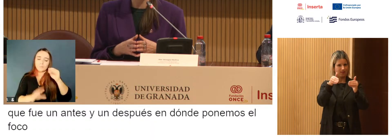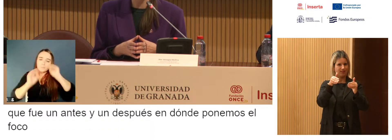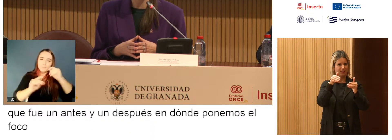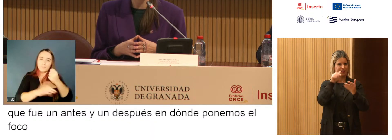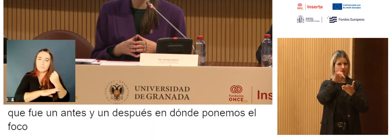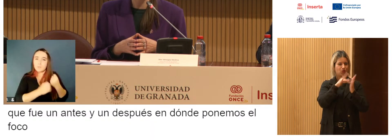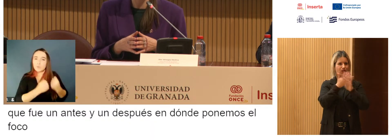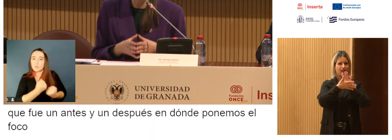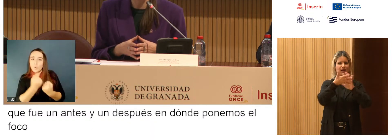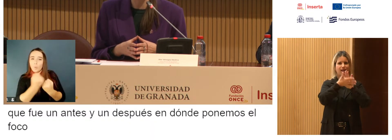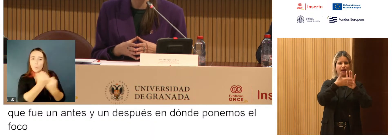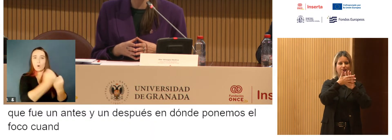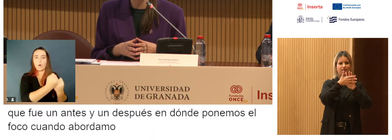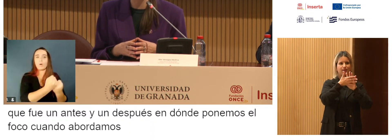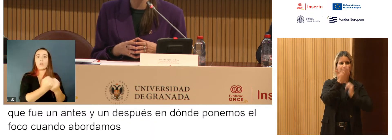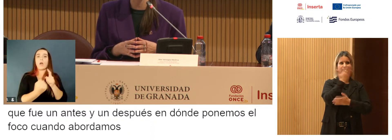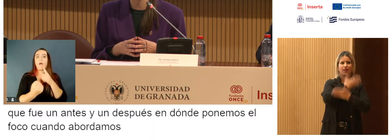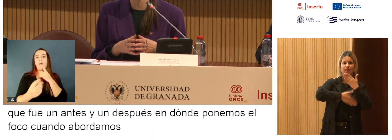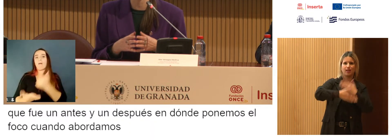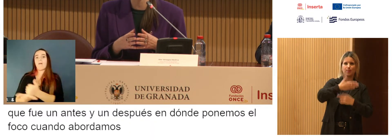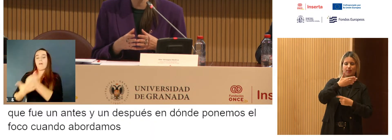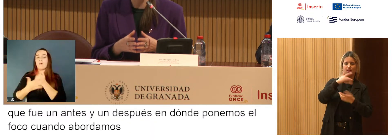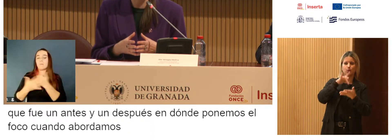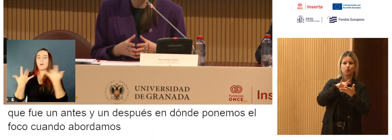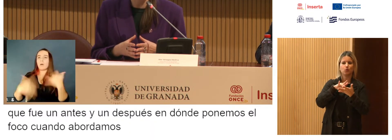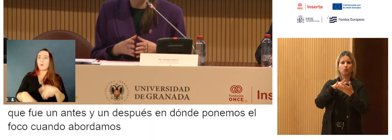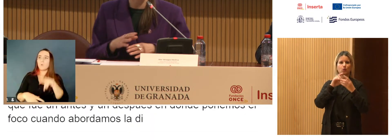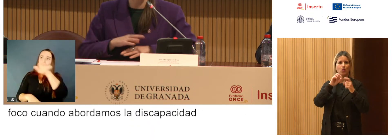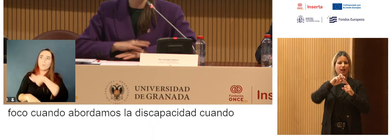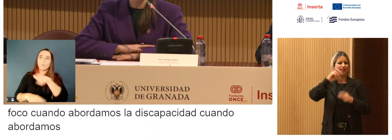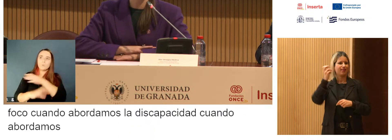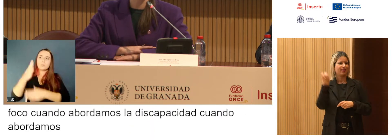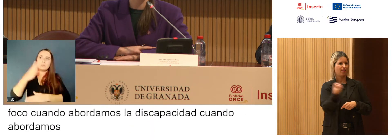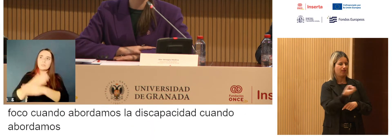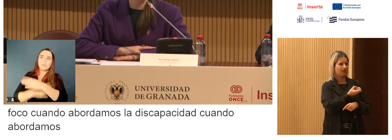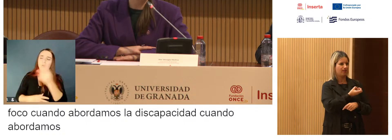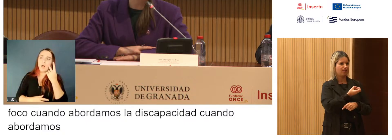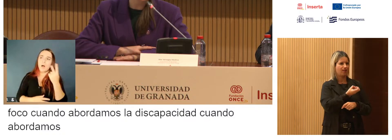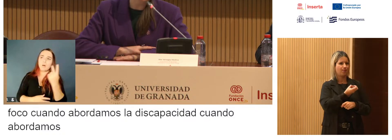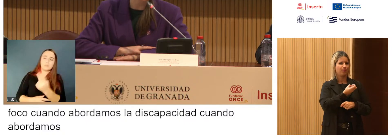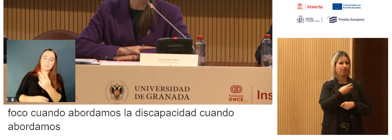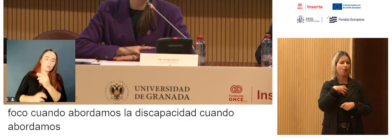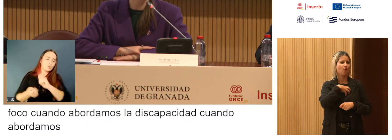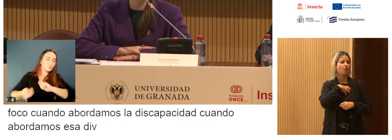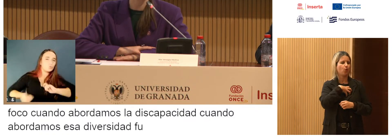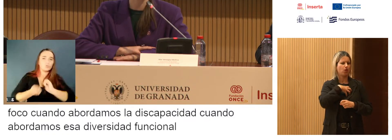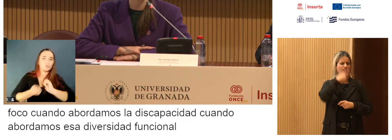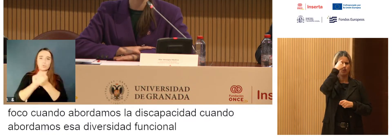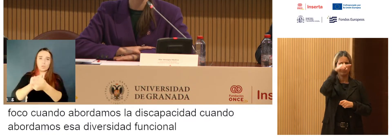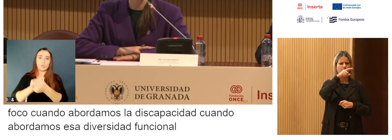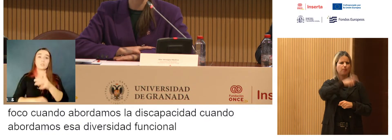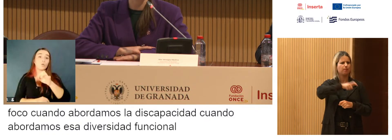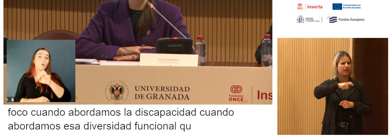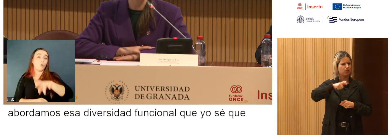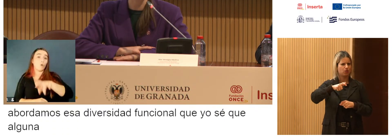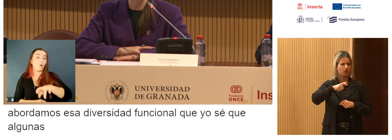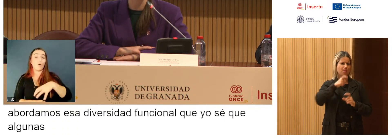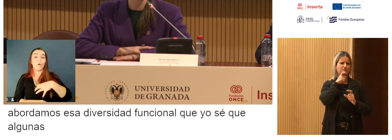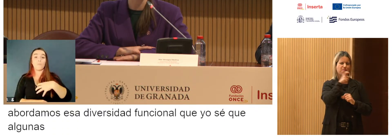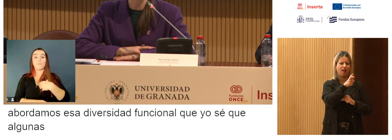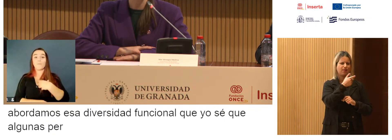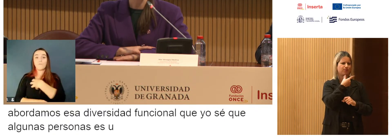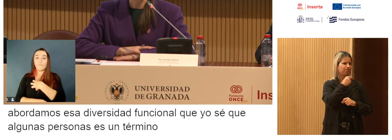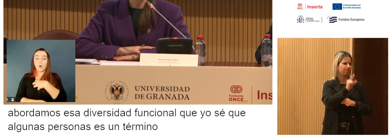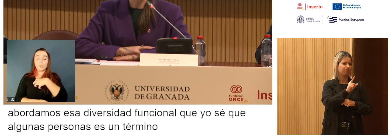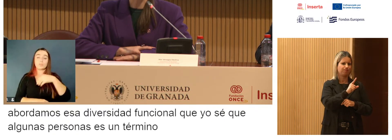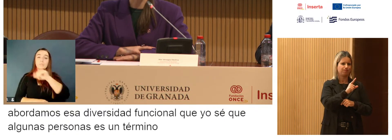Cuando abordamos la discapacidad, cuando abordamos esa diversidad funcional, que yo sé que a algunas personas es un término que no les